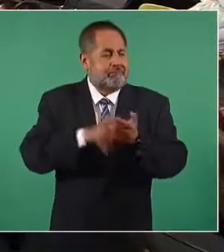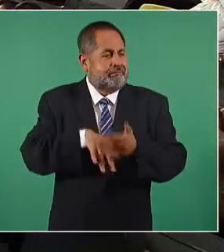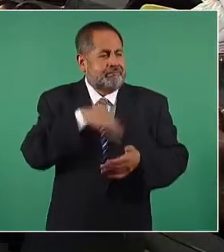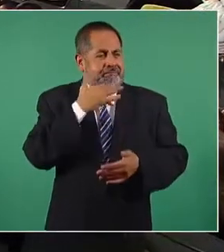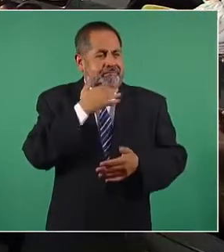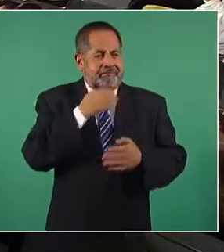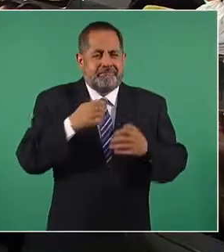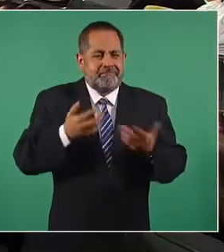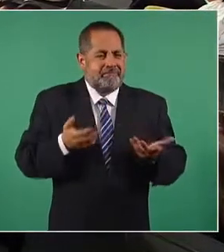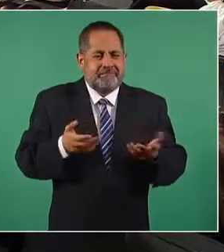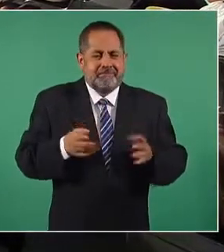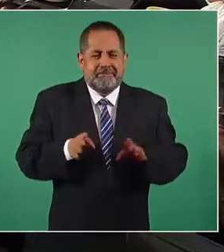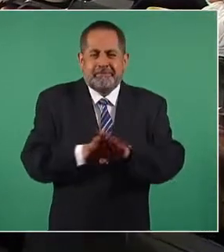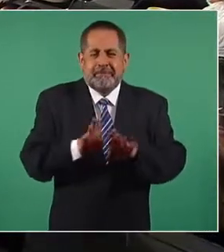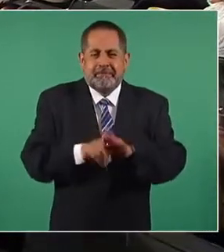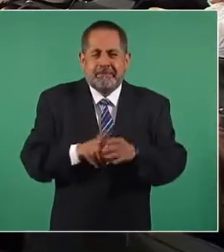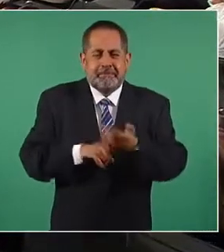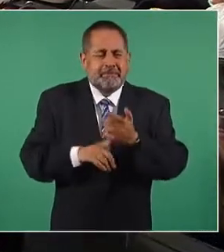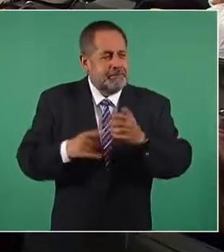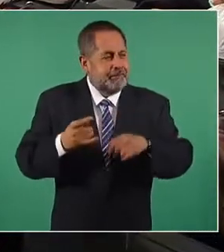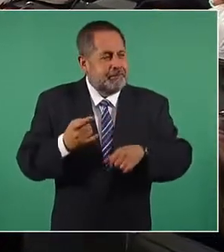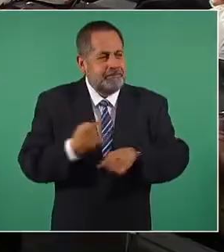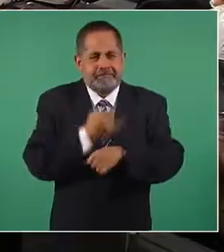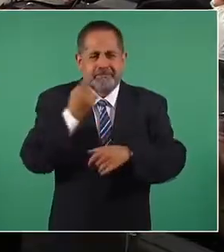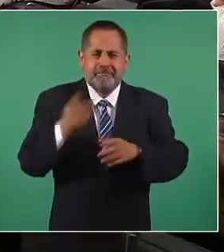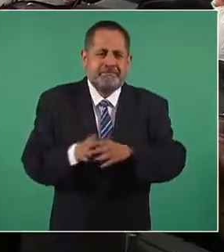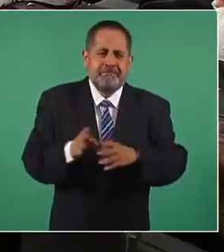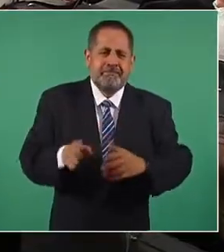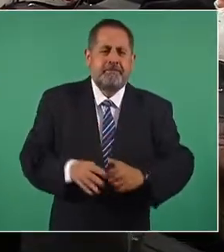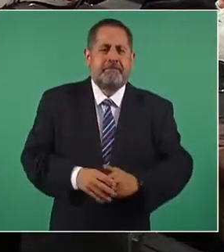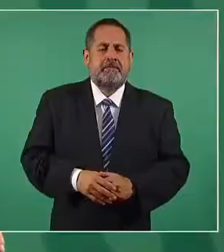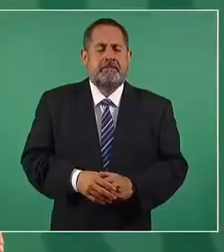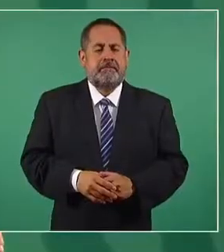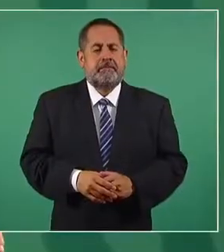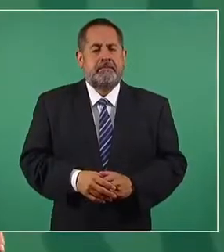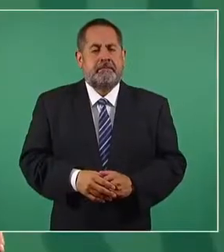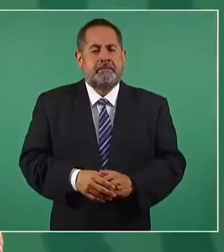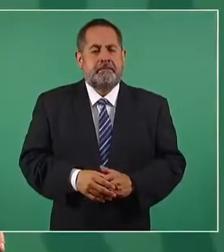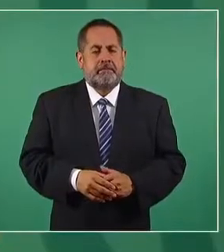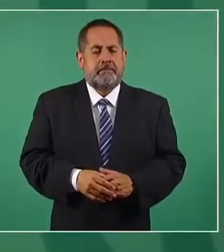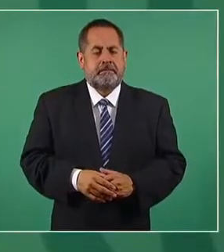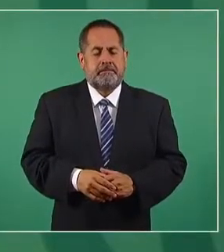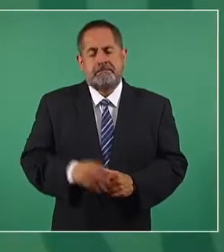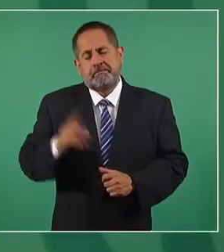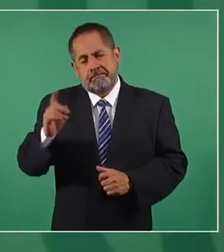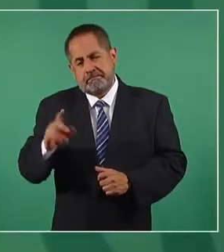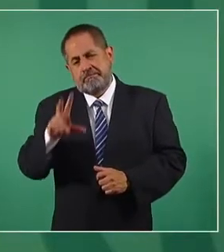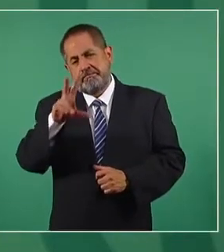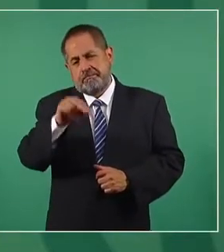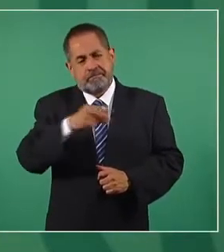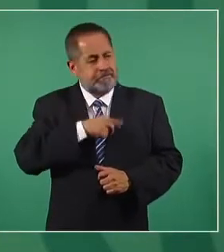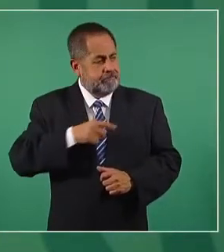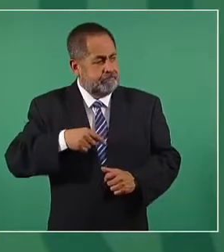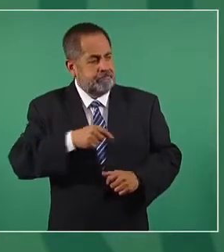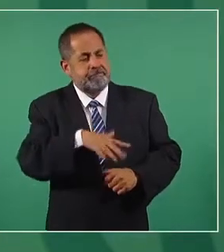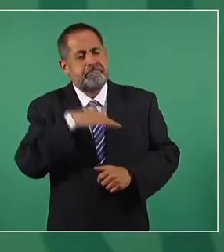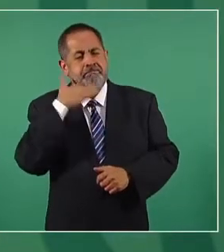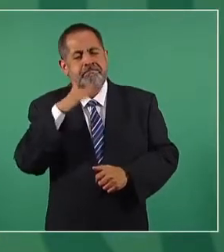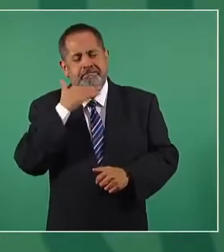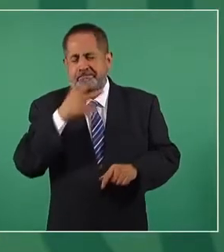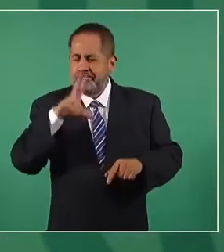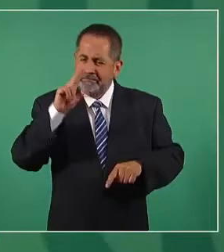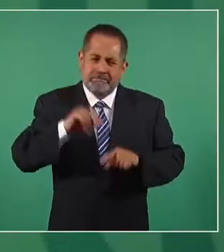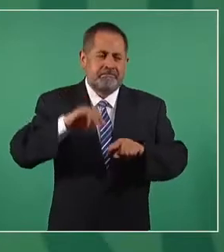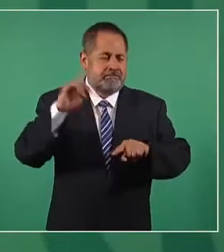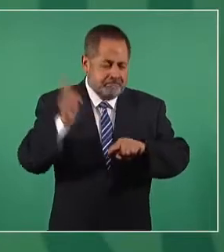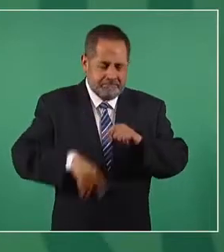de sobornos de perfiles de esta naturaleza? Pues que no se permita la corrupción, que se